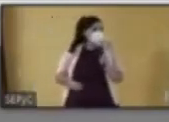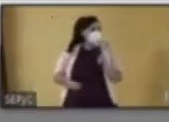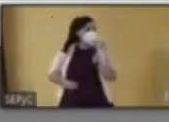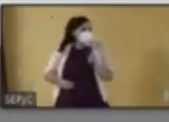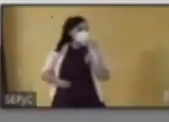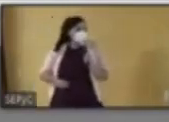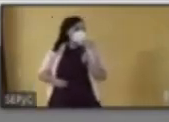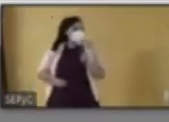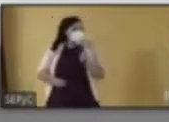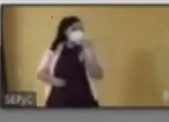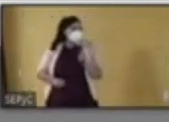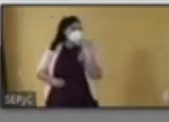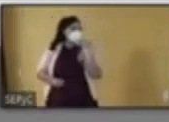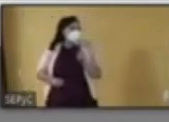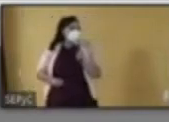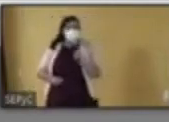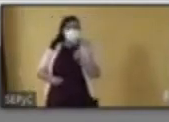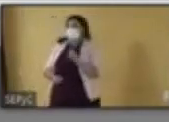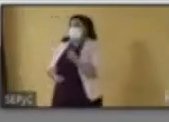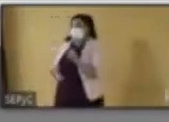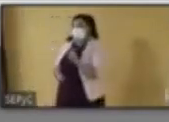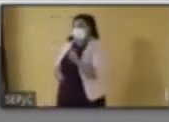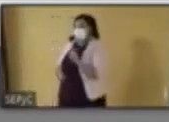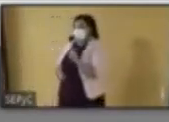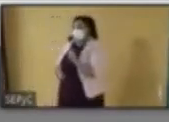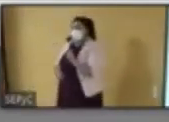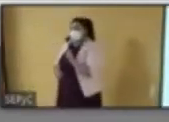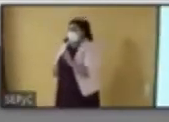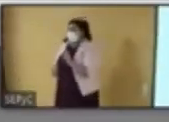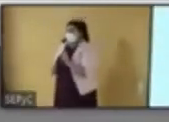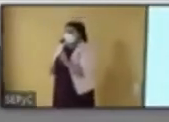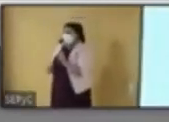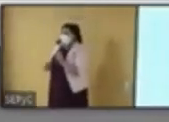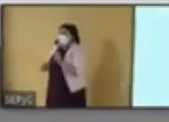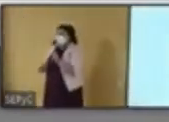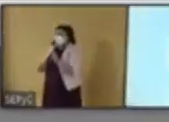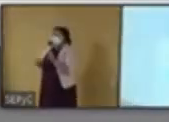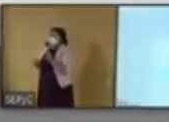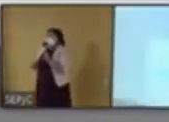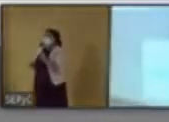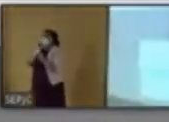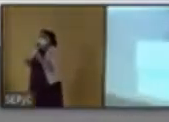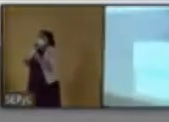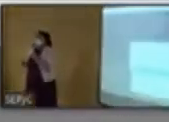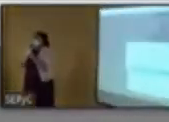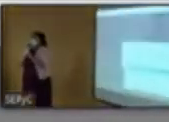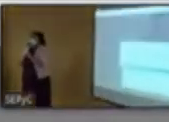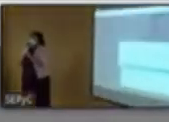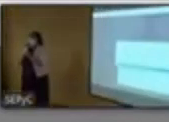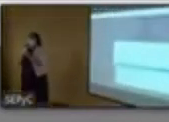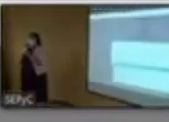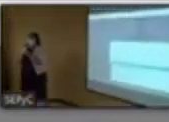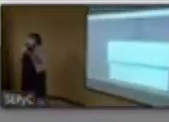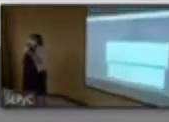hoy, identificaremos la plaza de docente, un docente que cuenta con ingresos superiores a